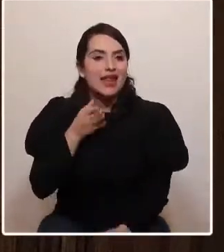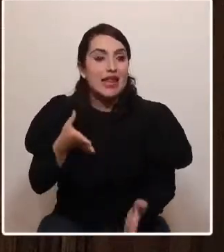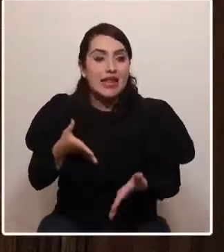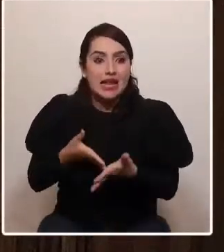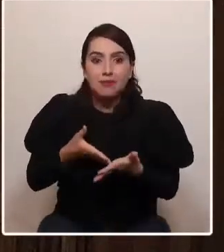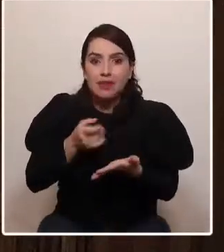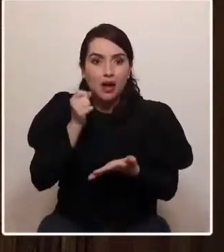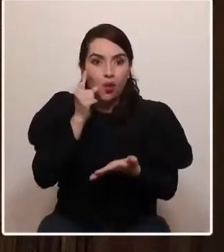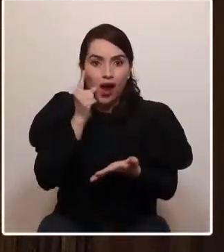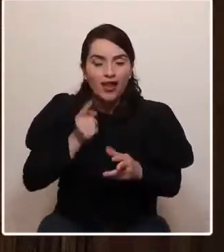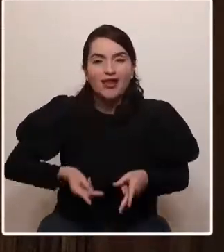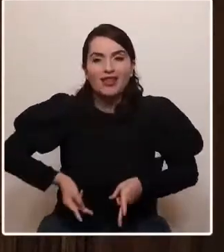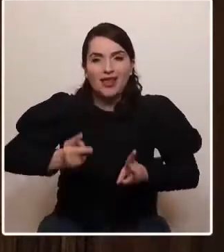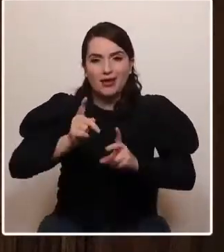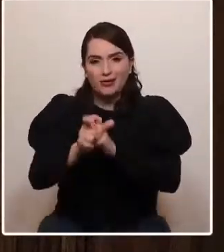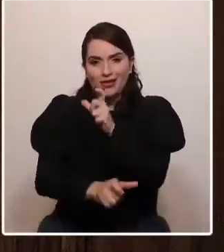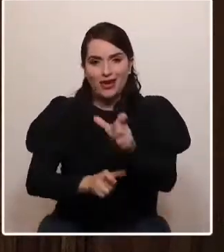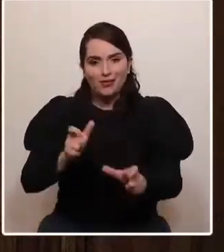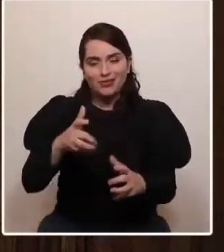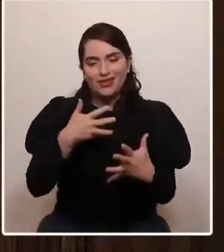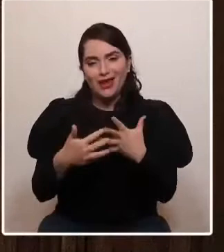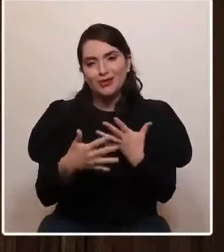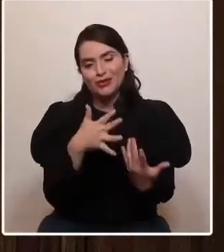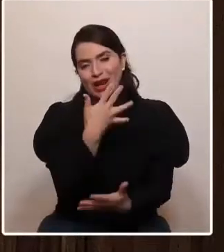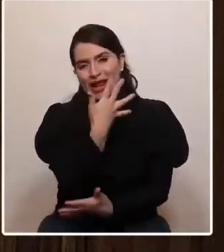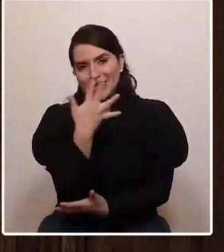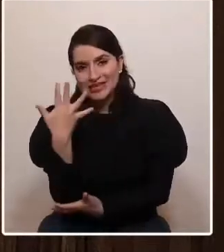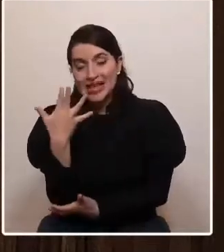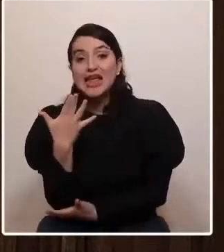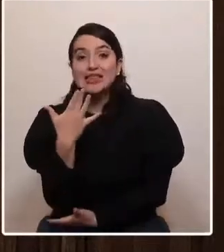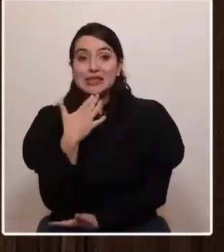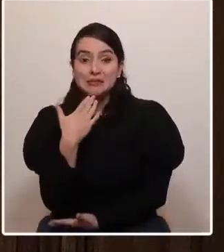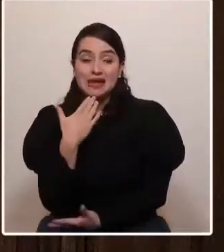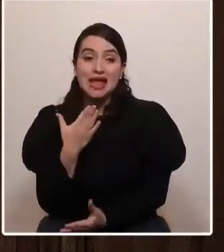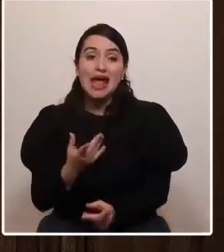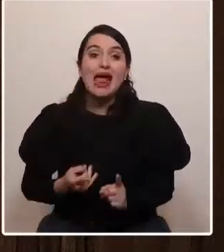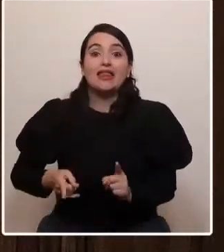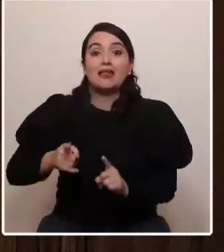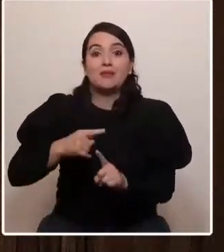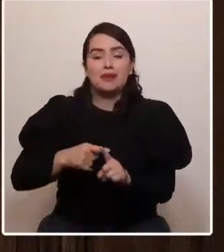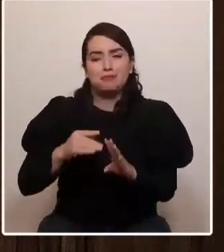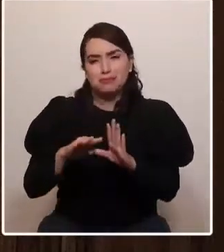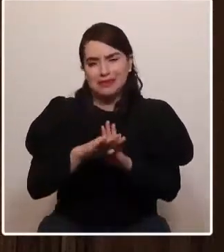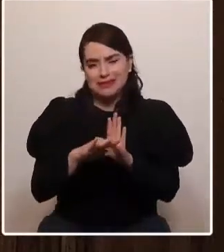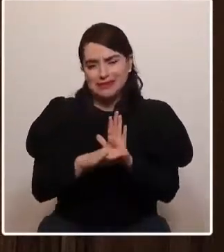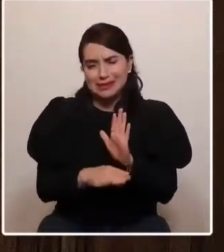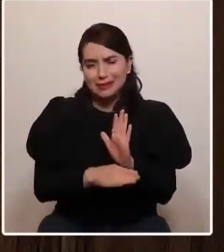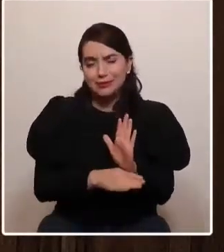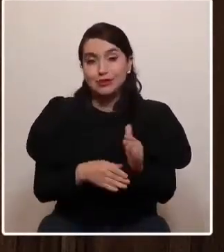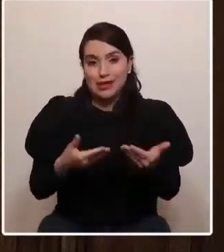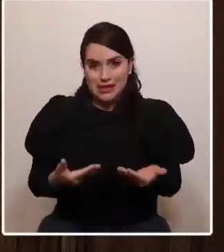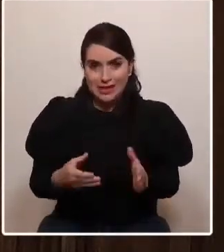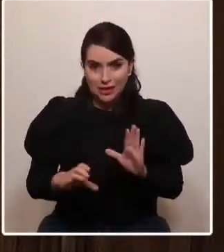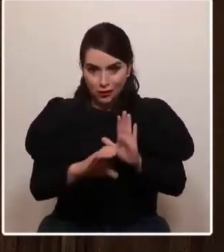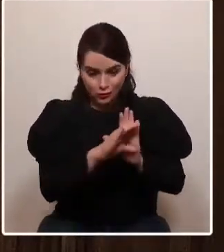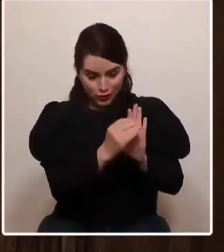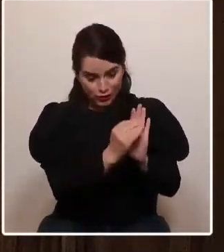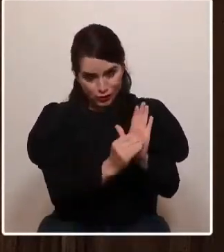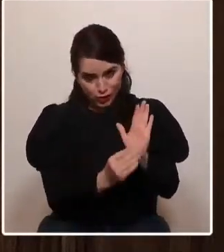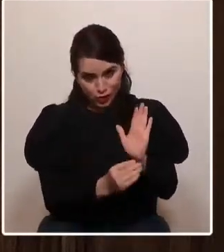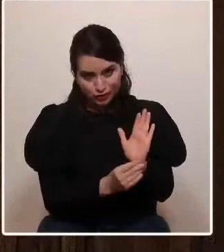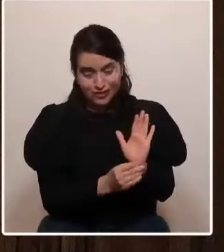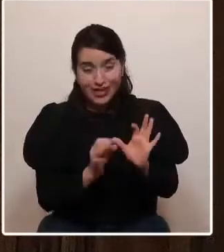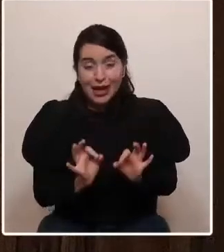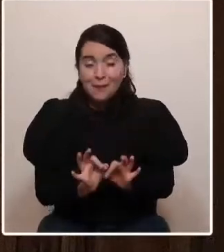los derechos de las personas y la naturaleza, además de los principios establecidos en esta Constitución, con